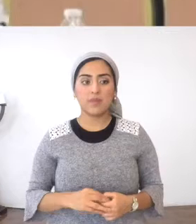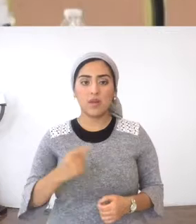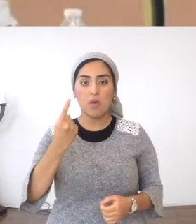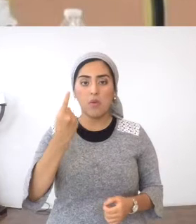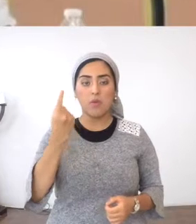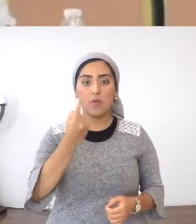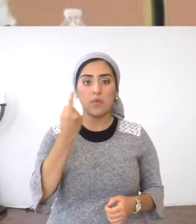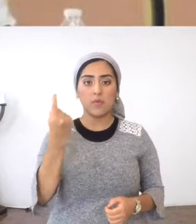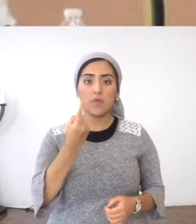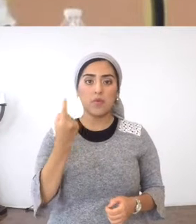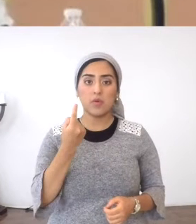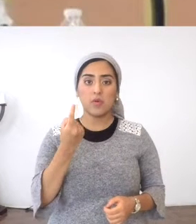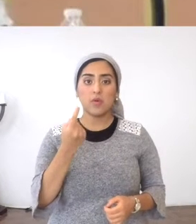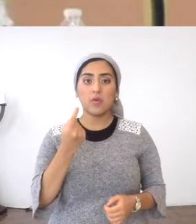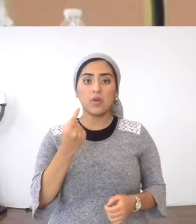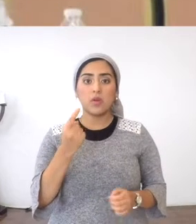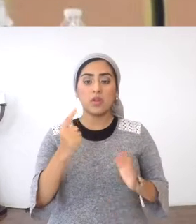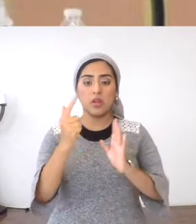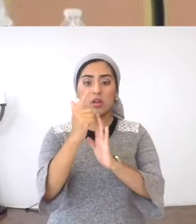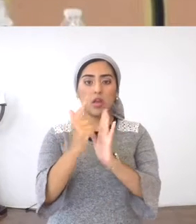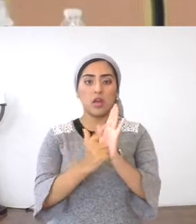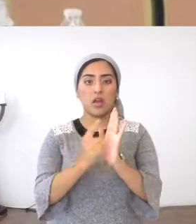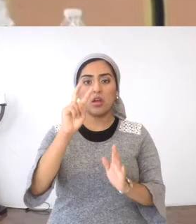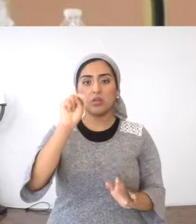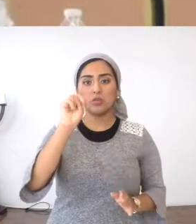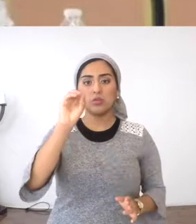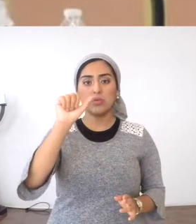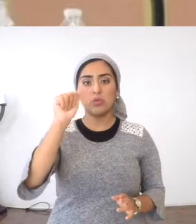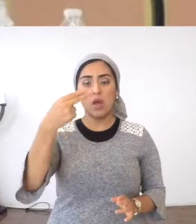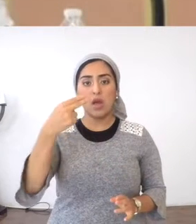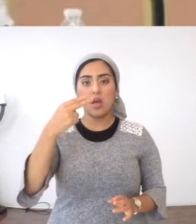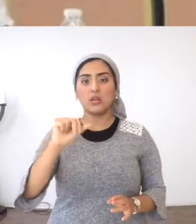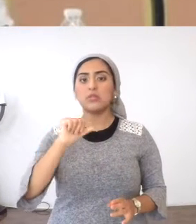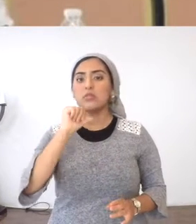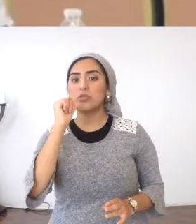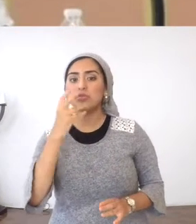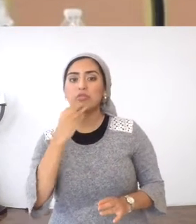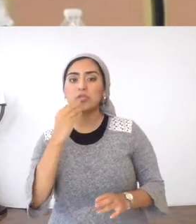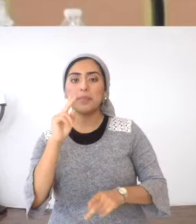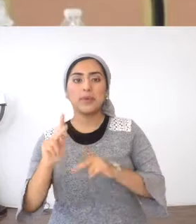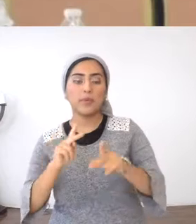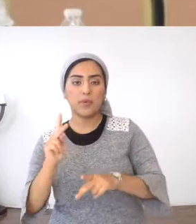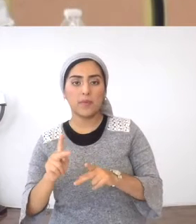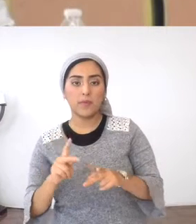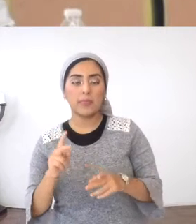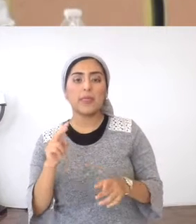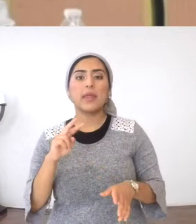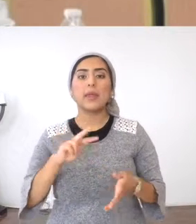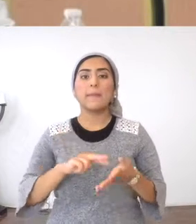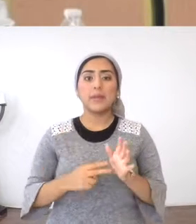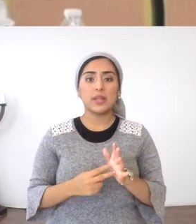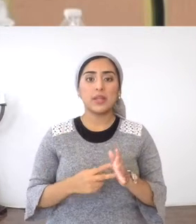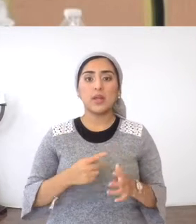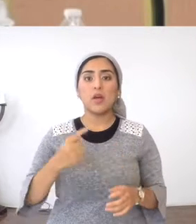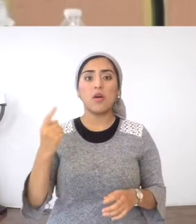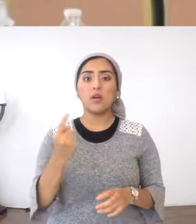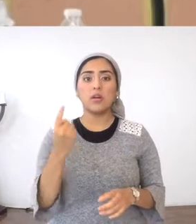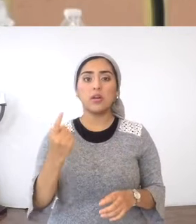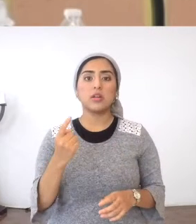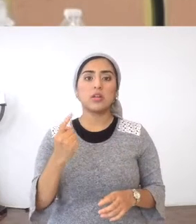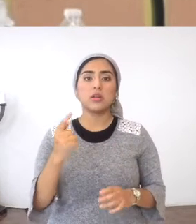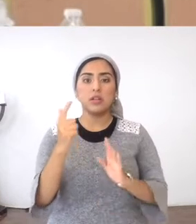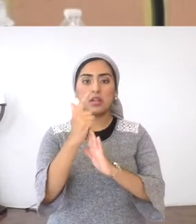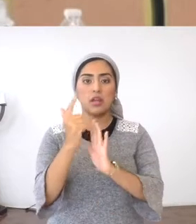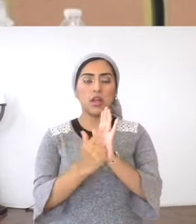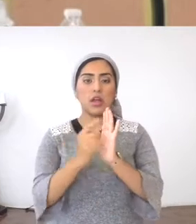Solo Les corresponden Las leyes De Noaj A los gentiles Es decir Solo les